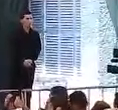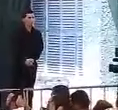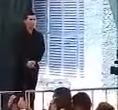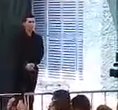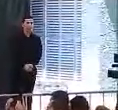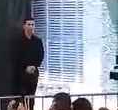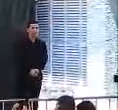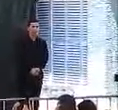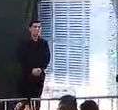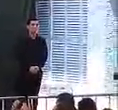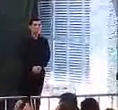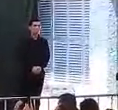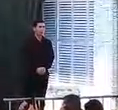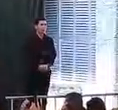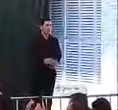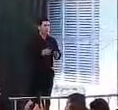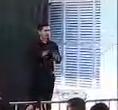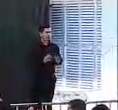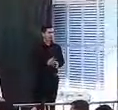Ya